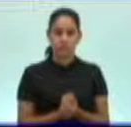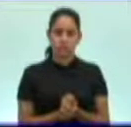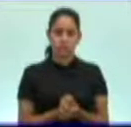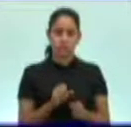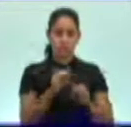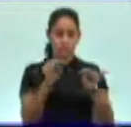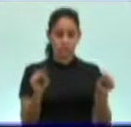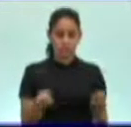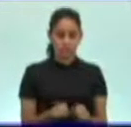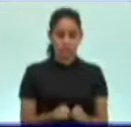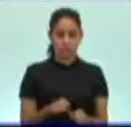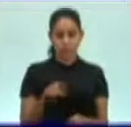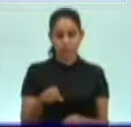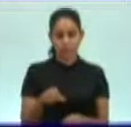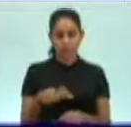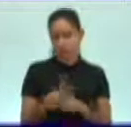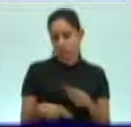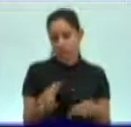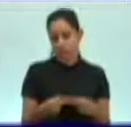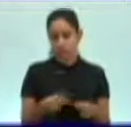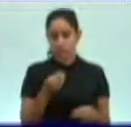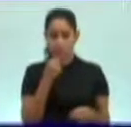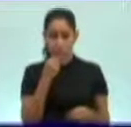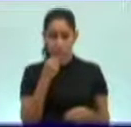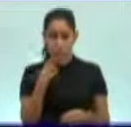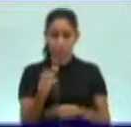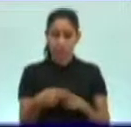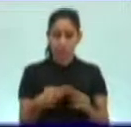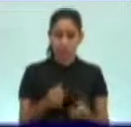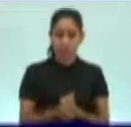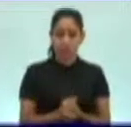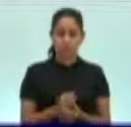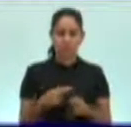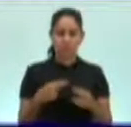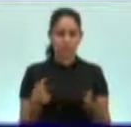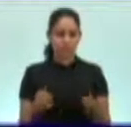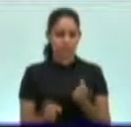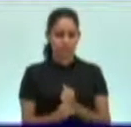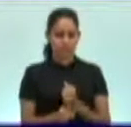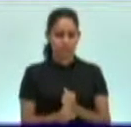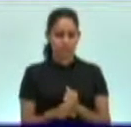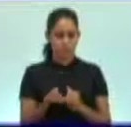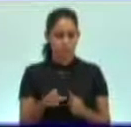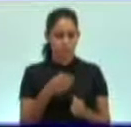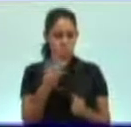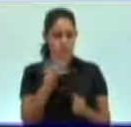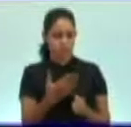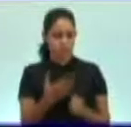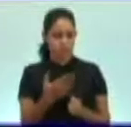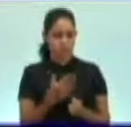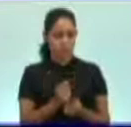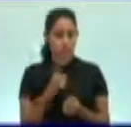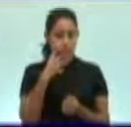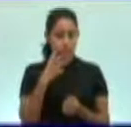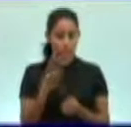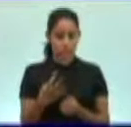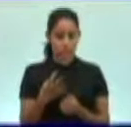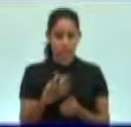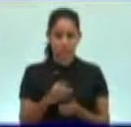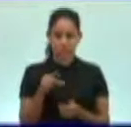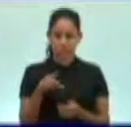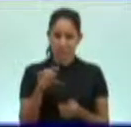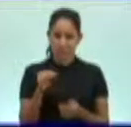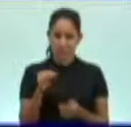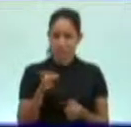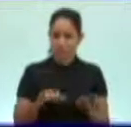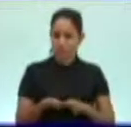acciones que pueden cumplir para que este trabajo sea y dé mejor resultado. Estamos hablando de